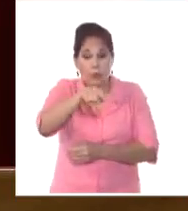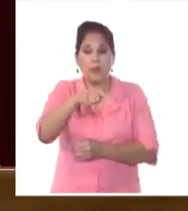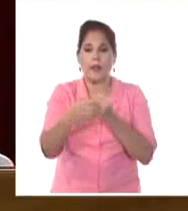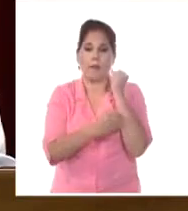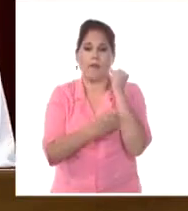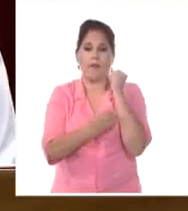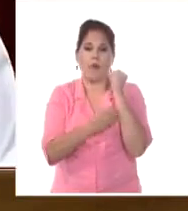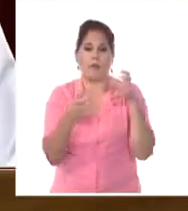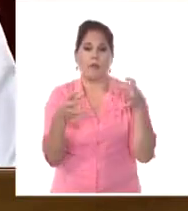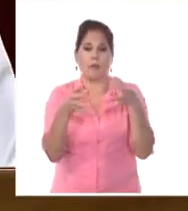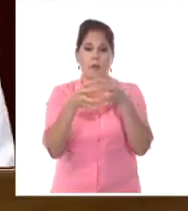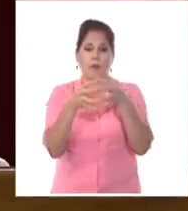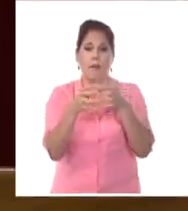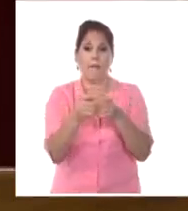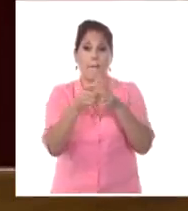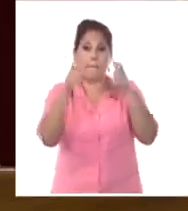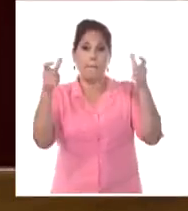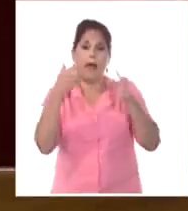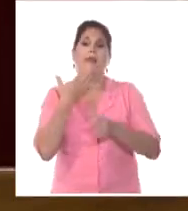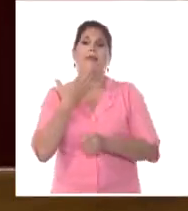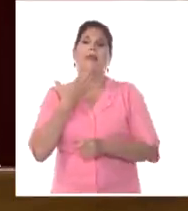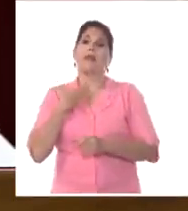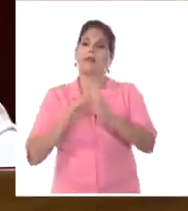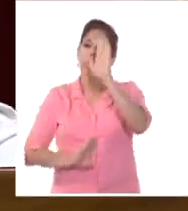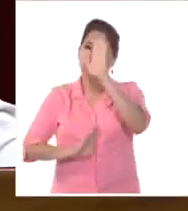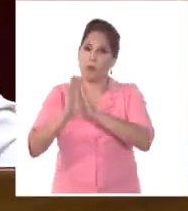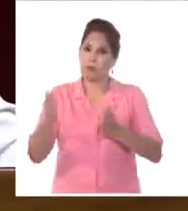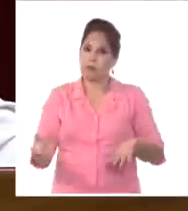la unidad y acrecienta la esperanza.